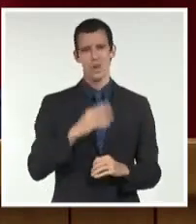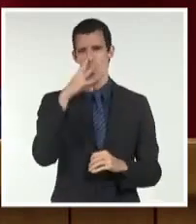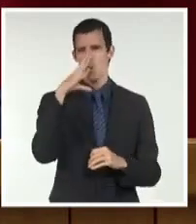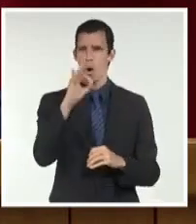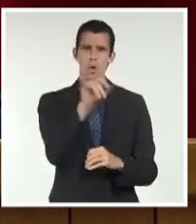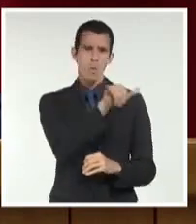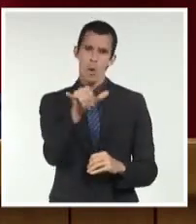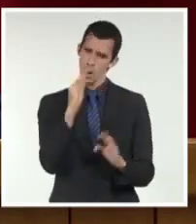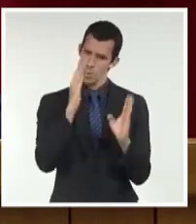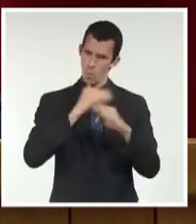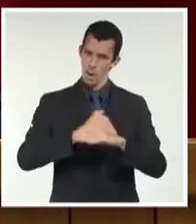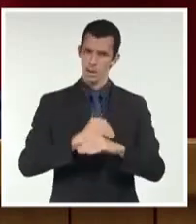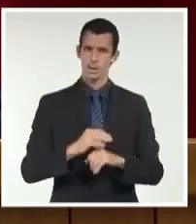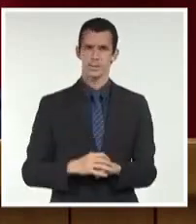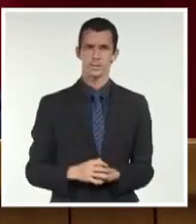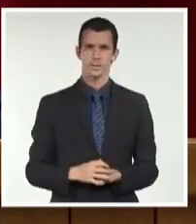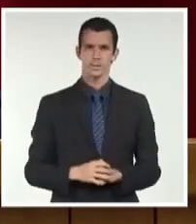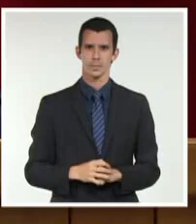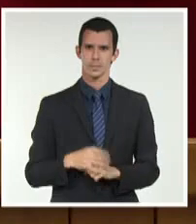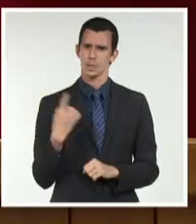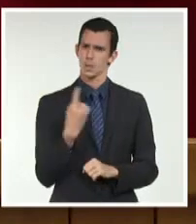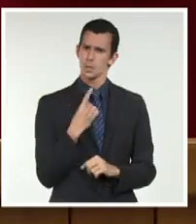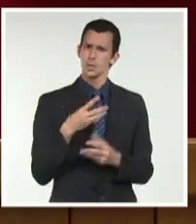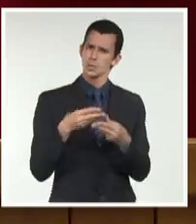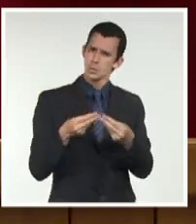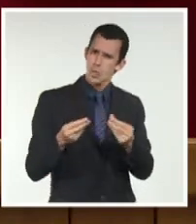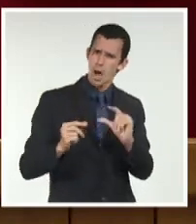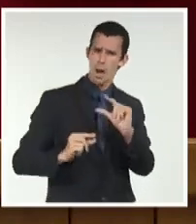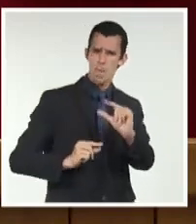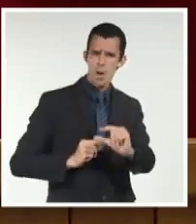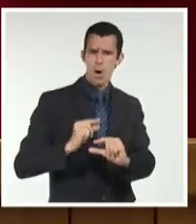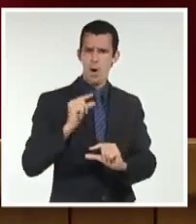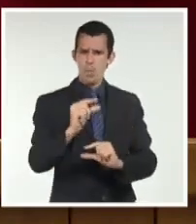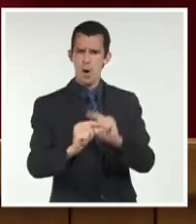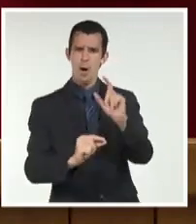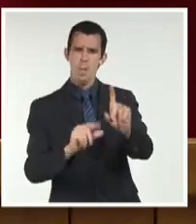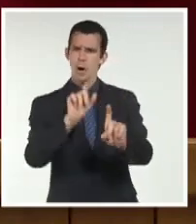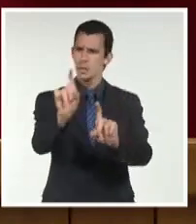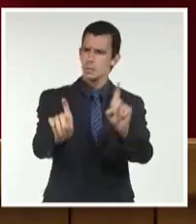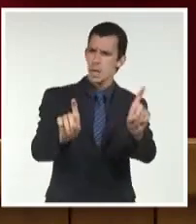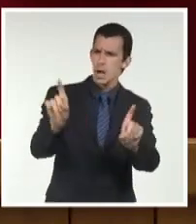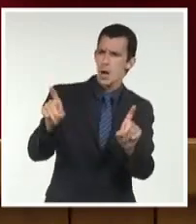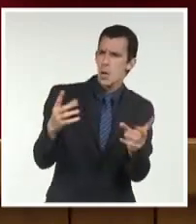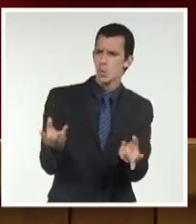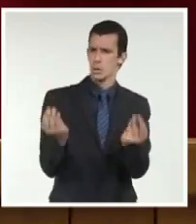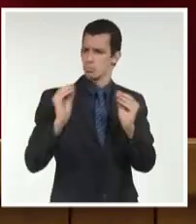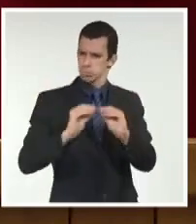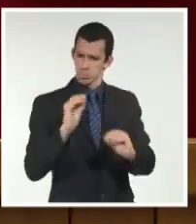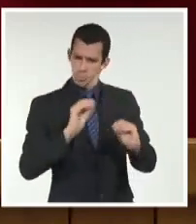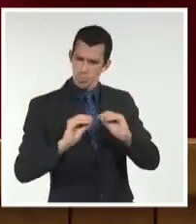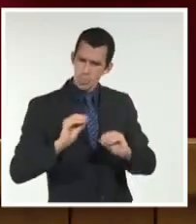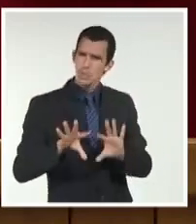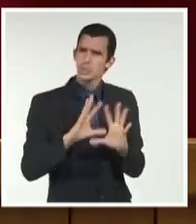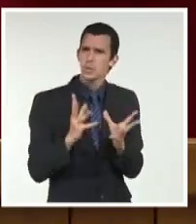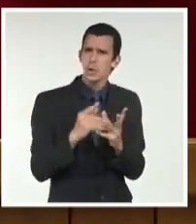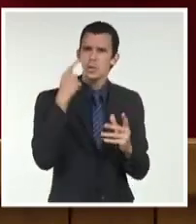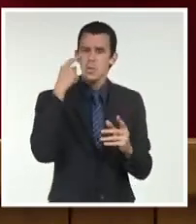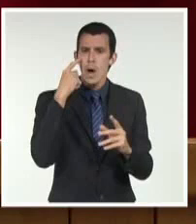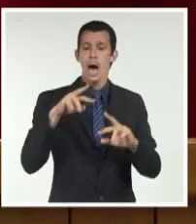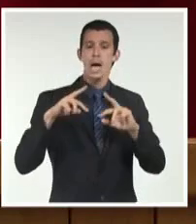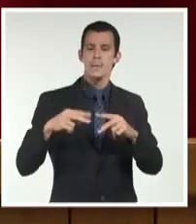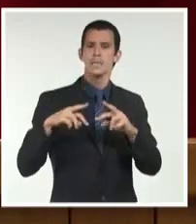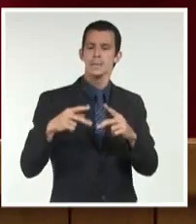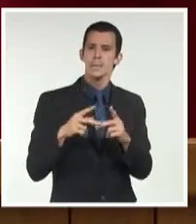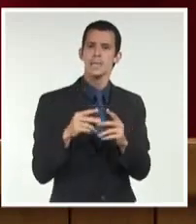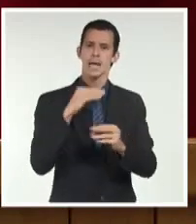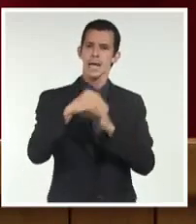posee. Se ha hecho pacientemente y el número de versiones explica su dilatado trayecto, pero ha valido